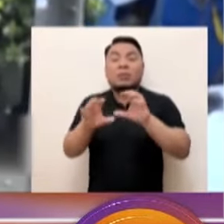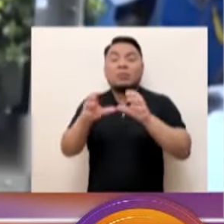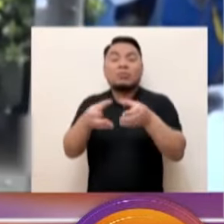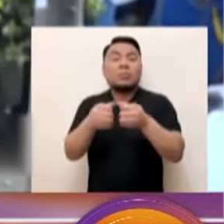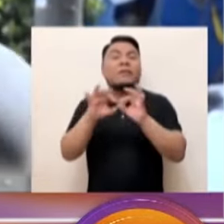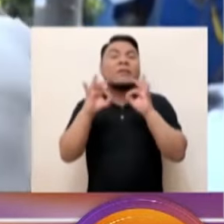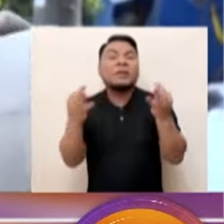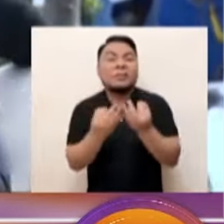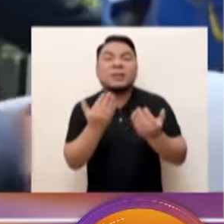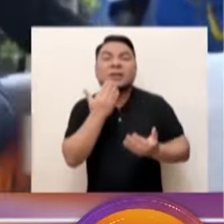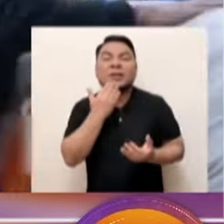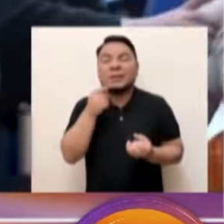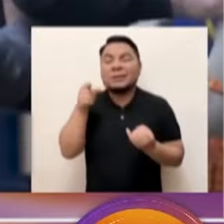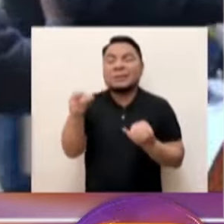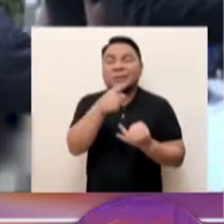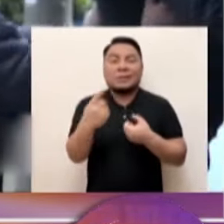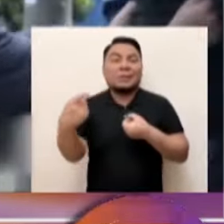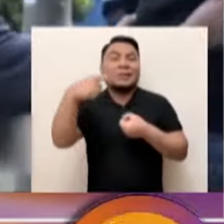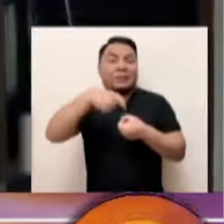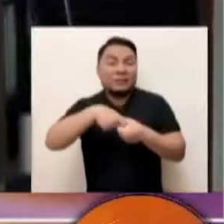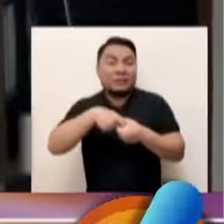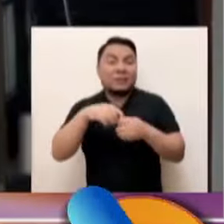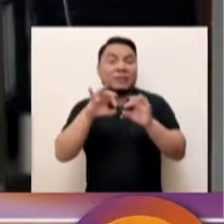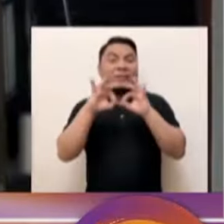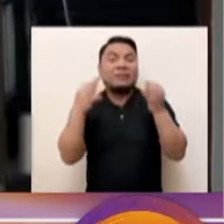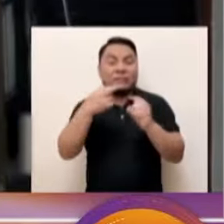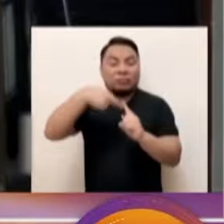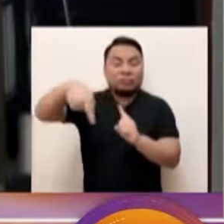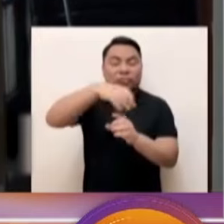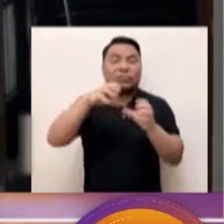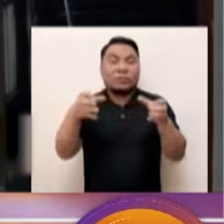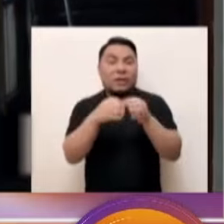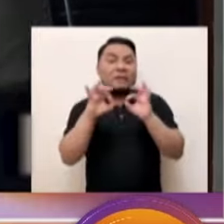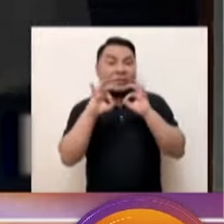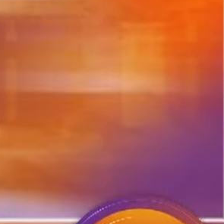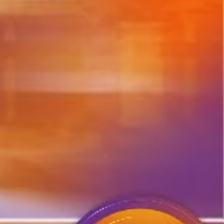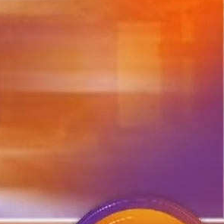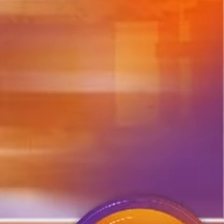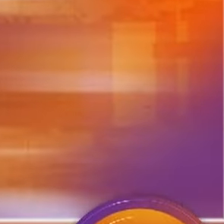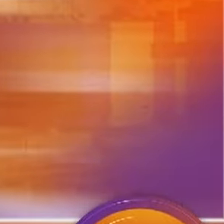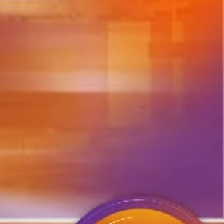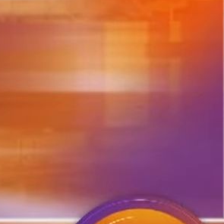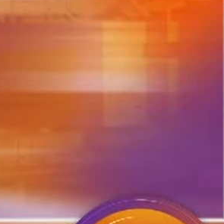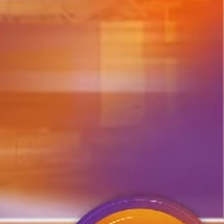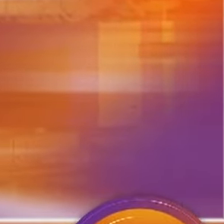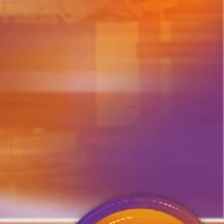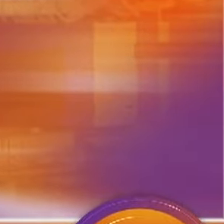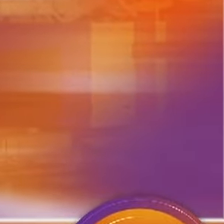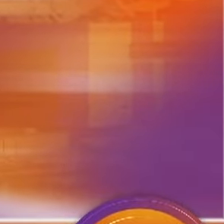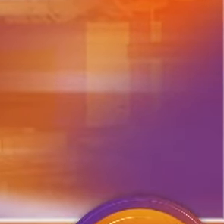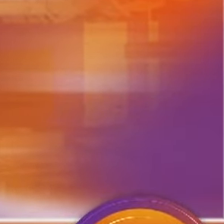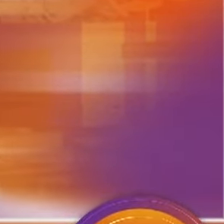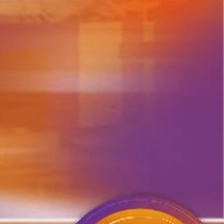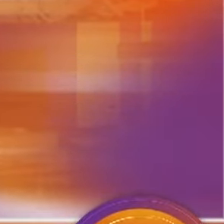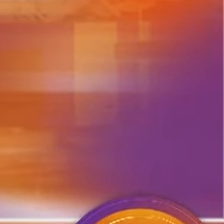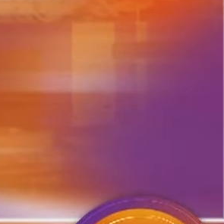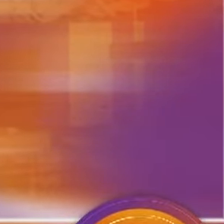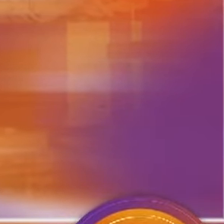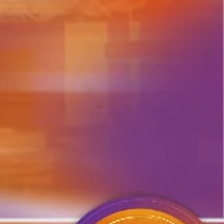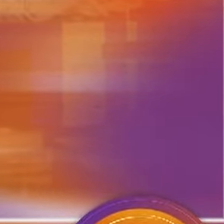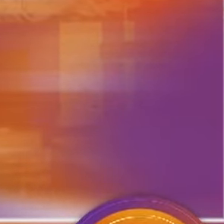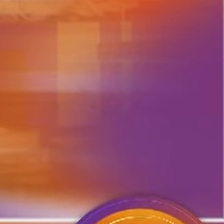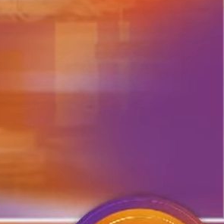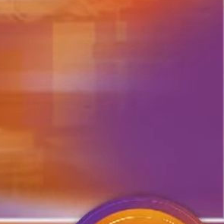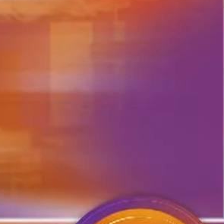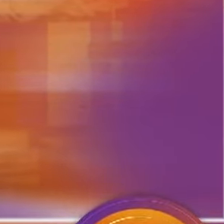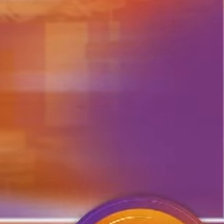al costado de una persona que no nos ama y que nos maltrata no es mantener a tu familia unida. Al contrario, le estás enseñando a tus hijos que lo que se ve en casa